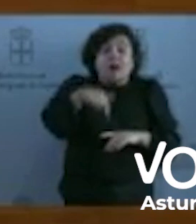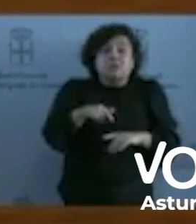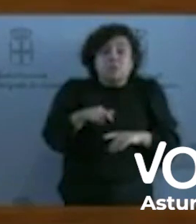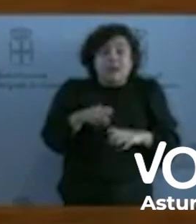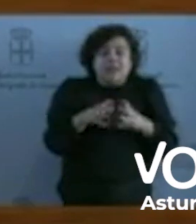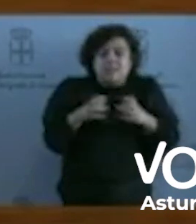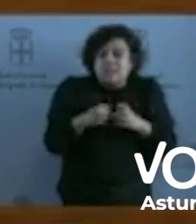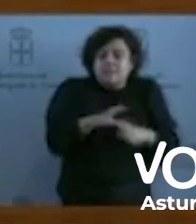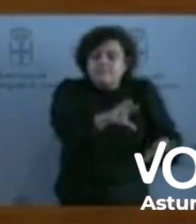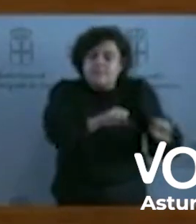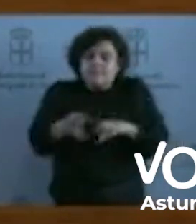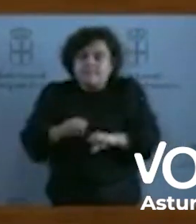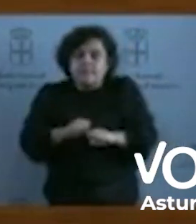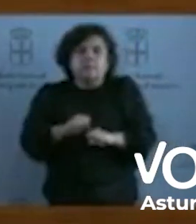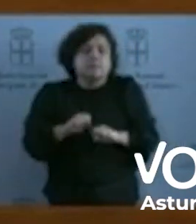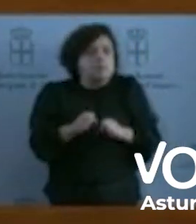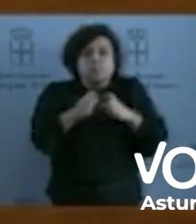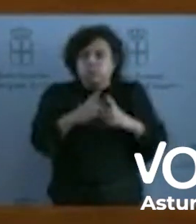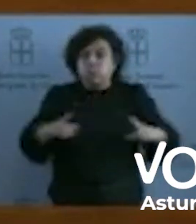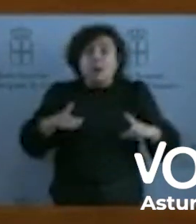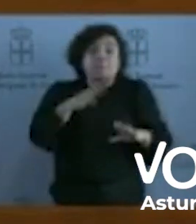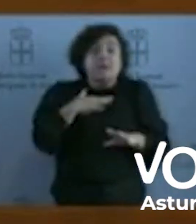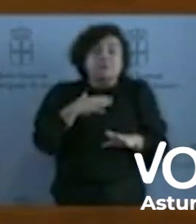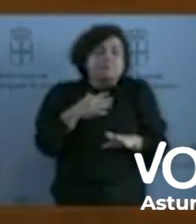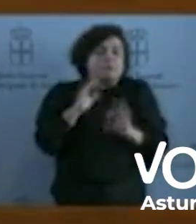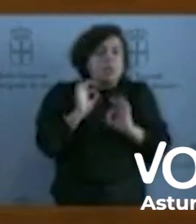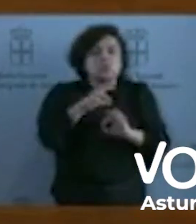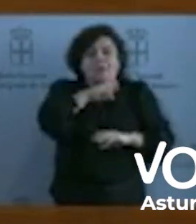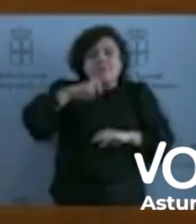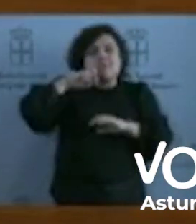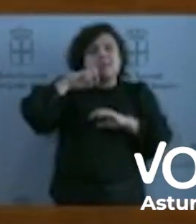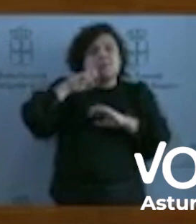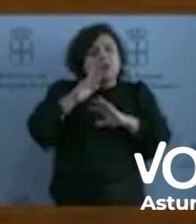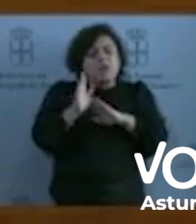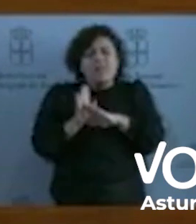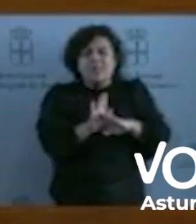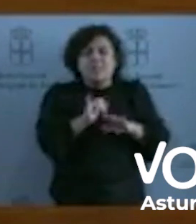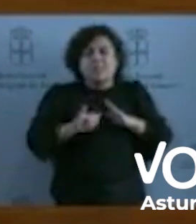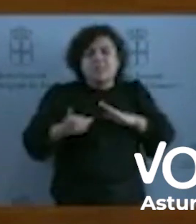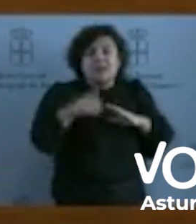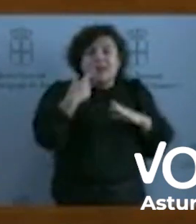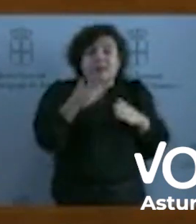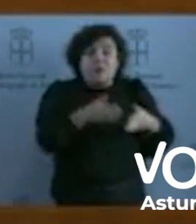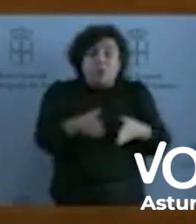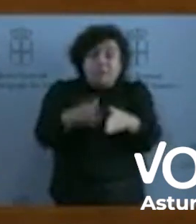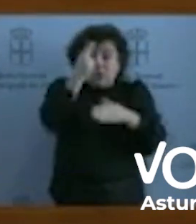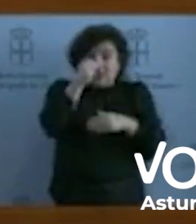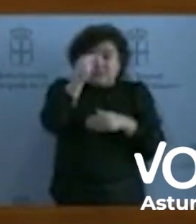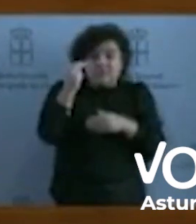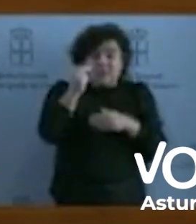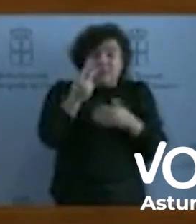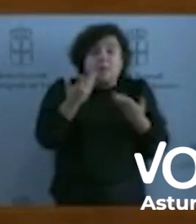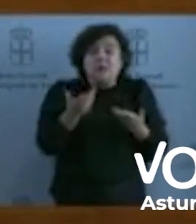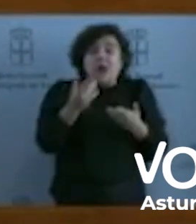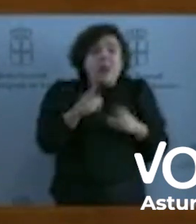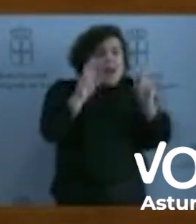el camino de la cristiandad, los hechos han sido también inapelables, muy superiores quizás. La educación de los más necesitados no surge con